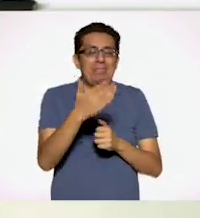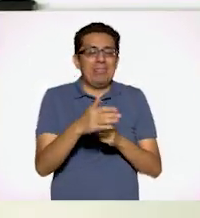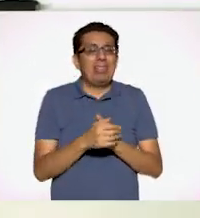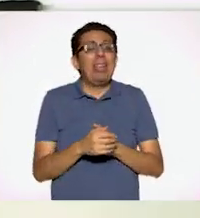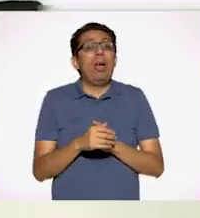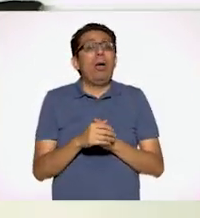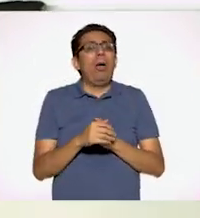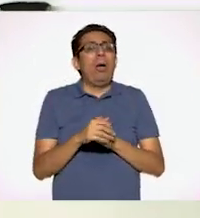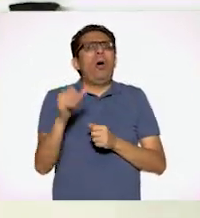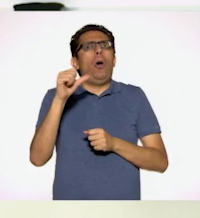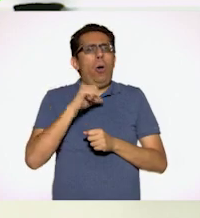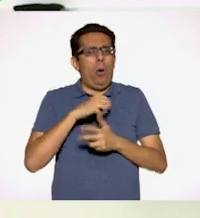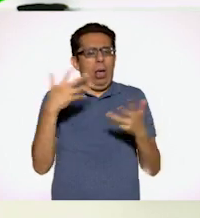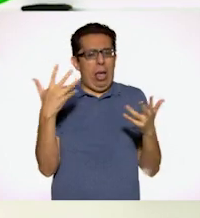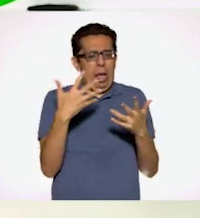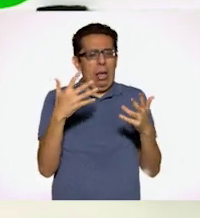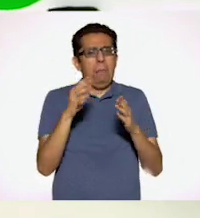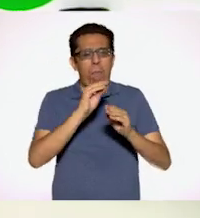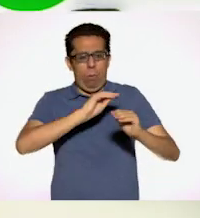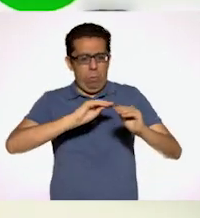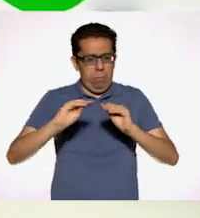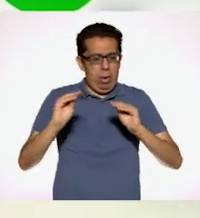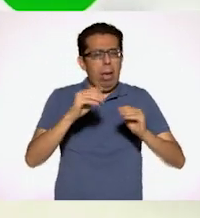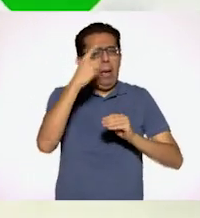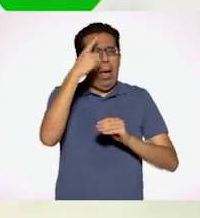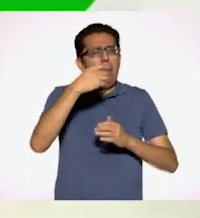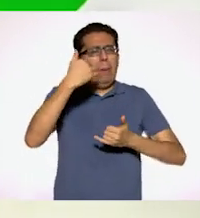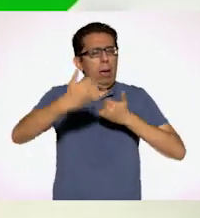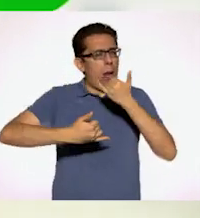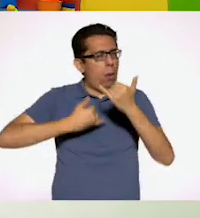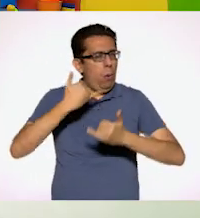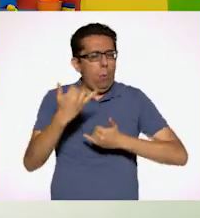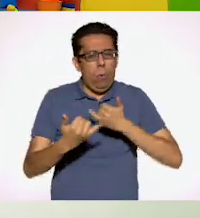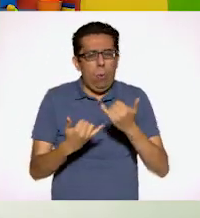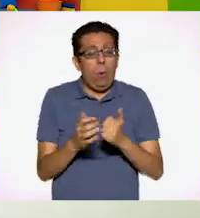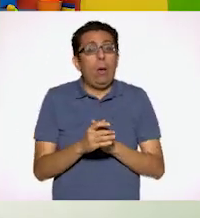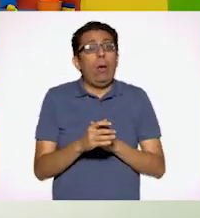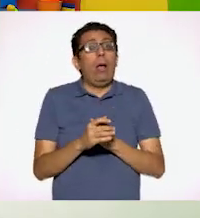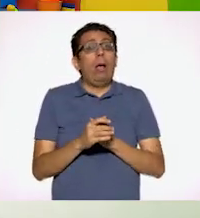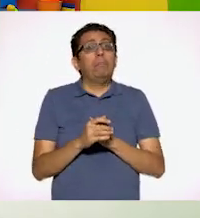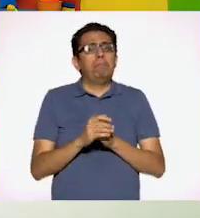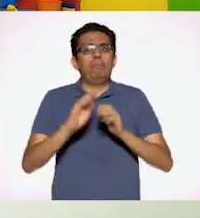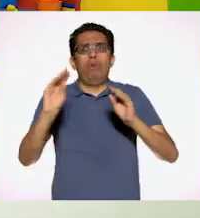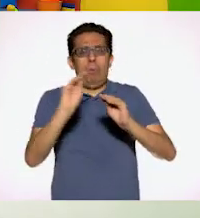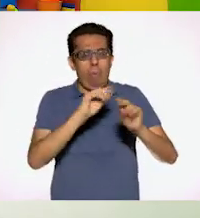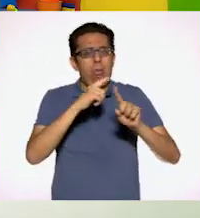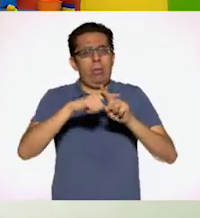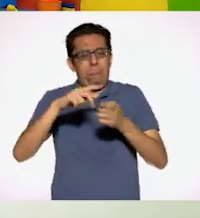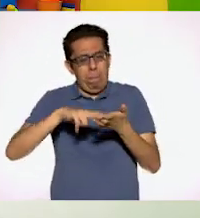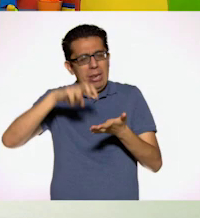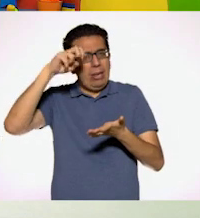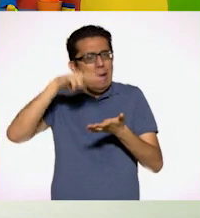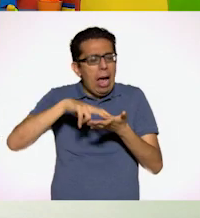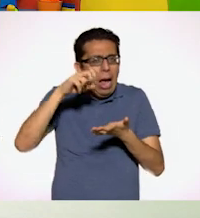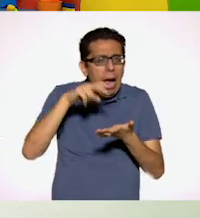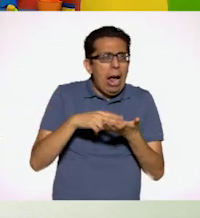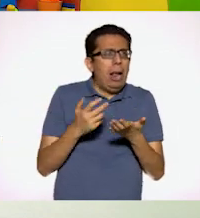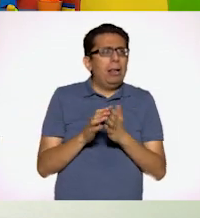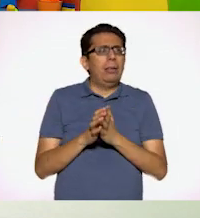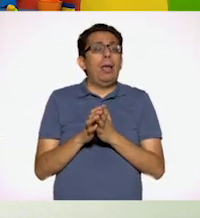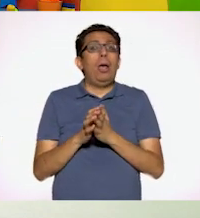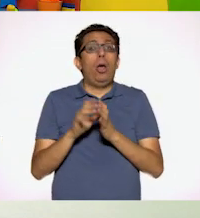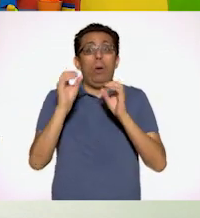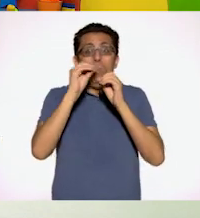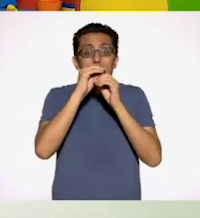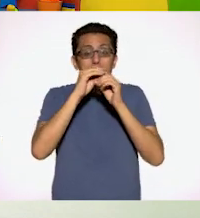Hoy realizamos desplazamientos que nos permitieron jugar. Sí, hicimos varios movimientos. Brincamos, golpeamos